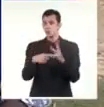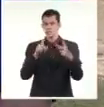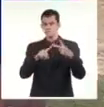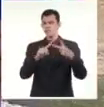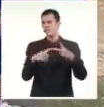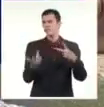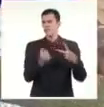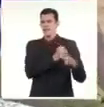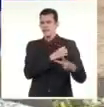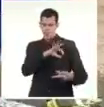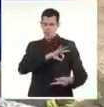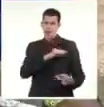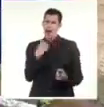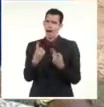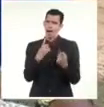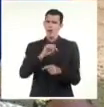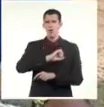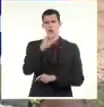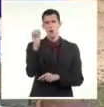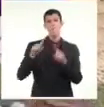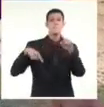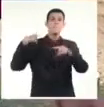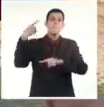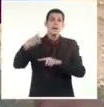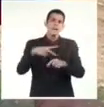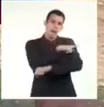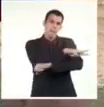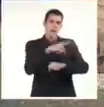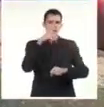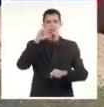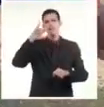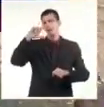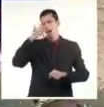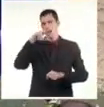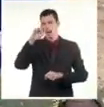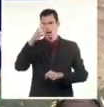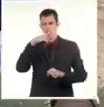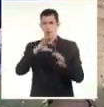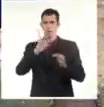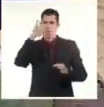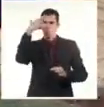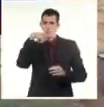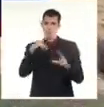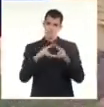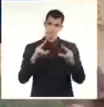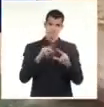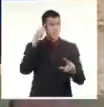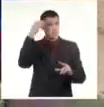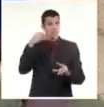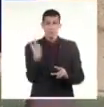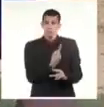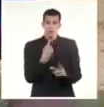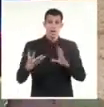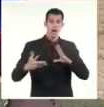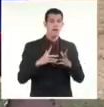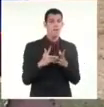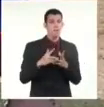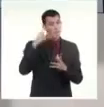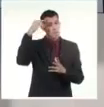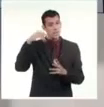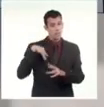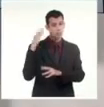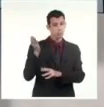Nicaragua. Mañana contra Nicaragua, nosotros pensamos que vamos a poner la música y ellos tendrán que poner el ritmo.